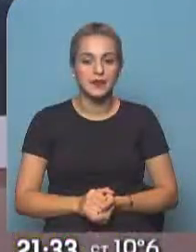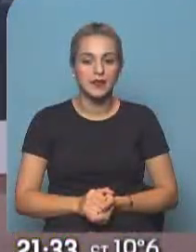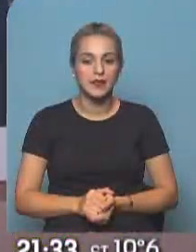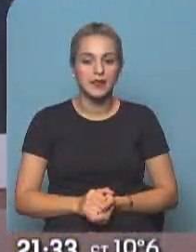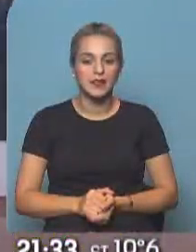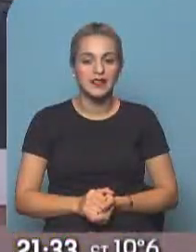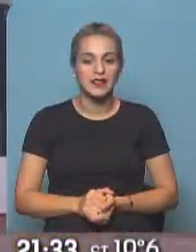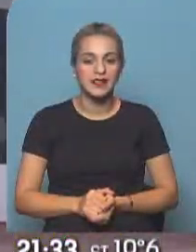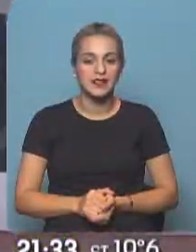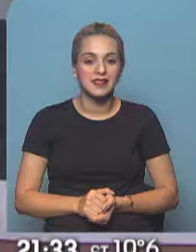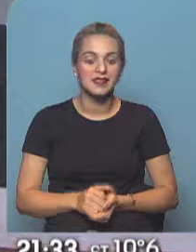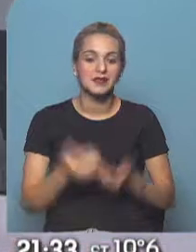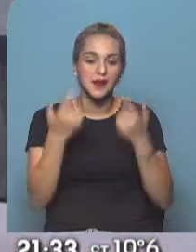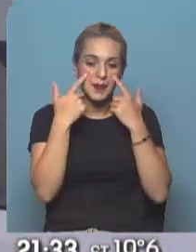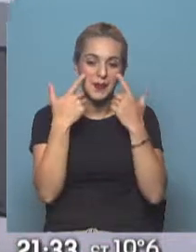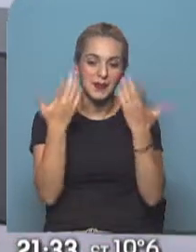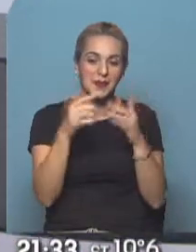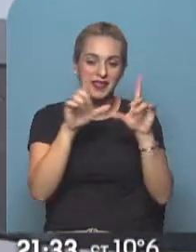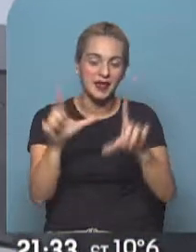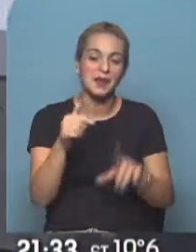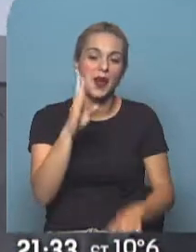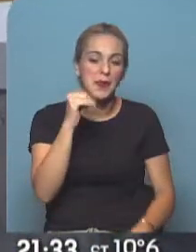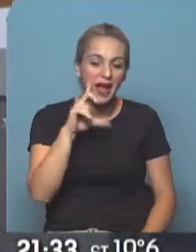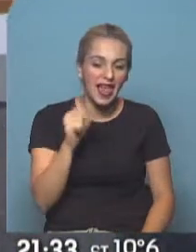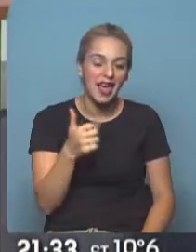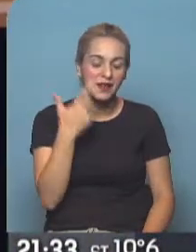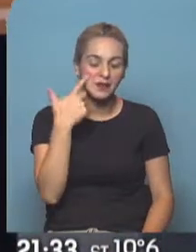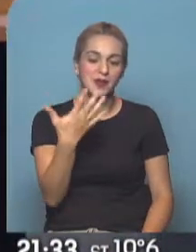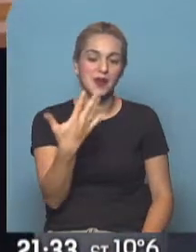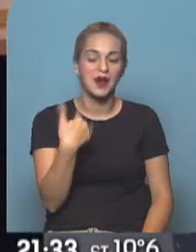Imagino, viste sobre todo a través de esta pantalla, ¿no? Sí, Carlitos Balá. Claro, muy merecido reconocimiento.